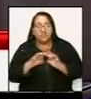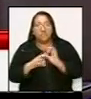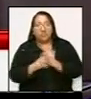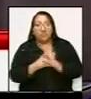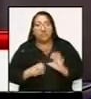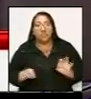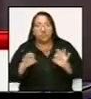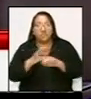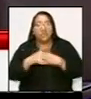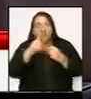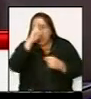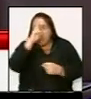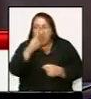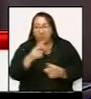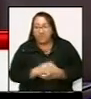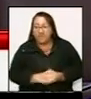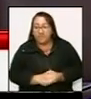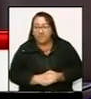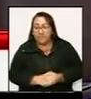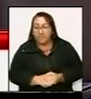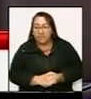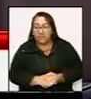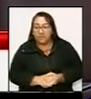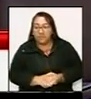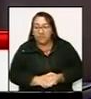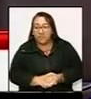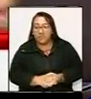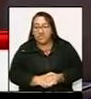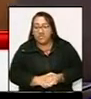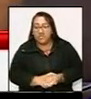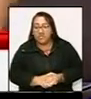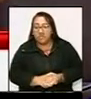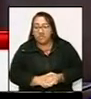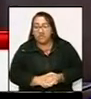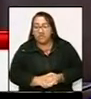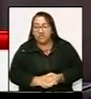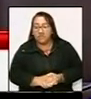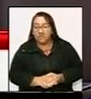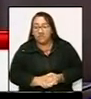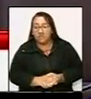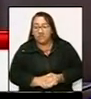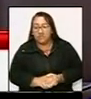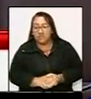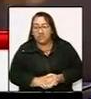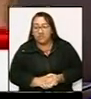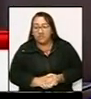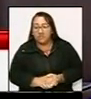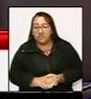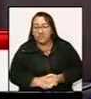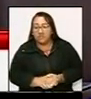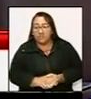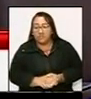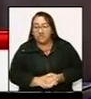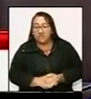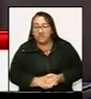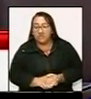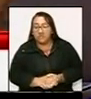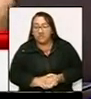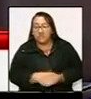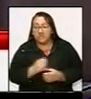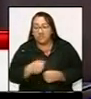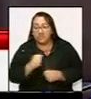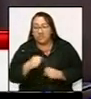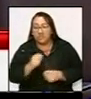importante para el país. Estamos llamando a plenos para cosas que no viene por la importancia del país.